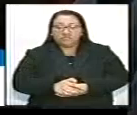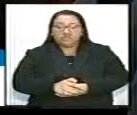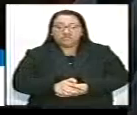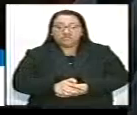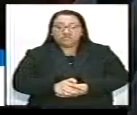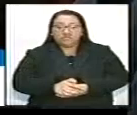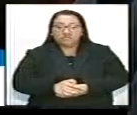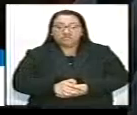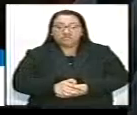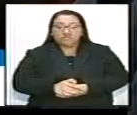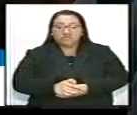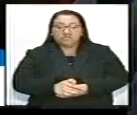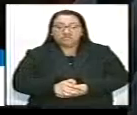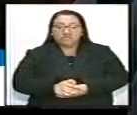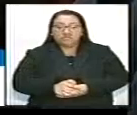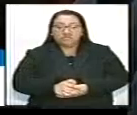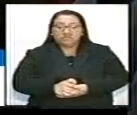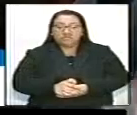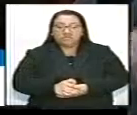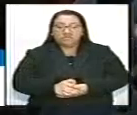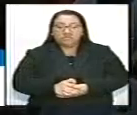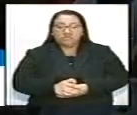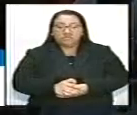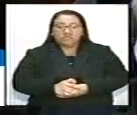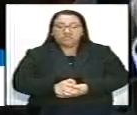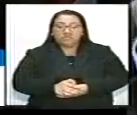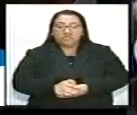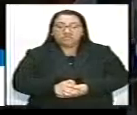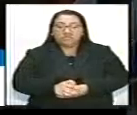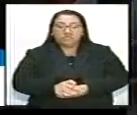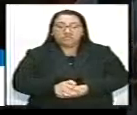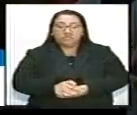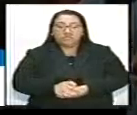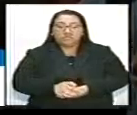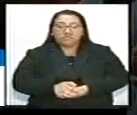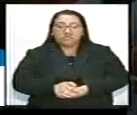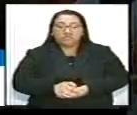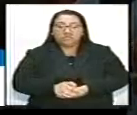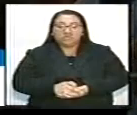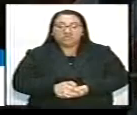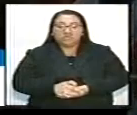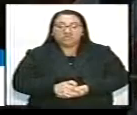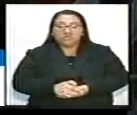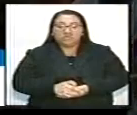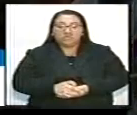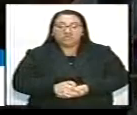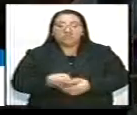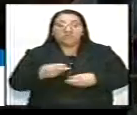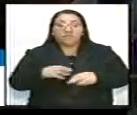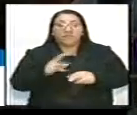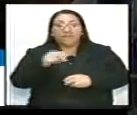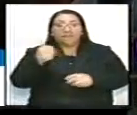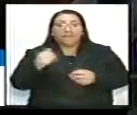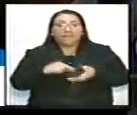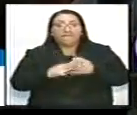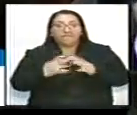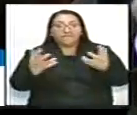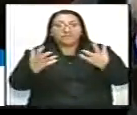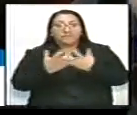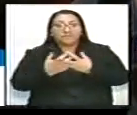este sector. Mientras otros países como Chile, por ejemplo, Canadá, otros países desarrollan